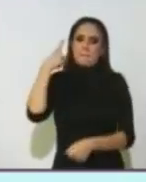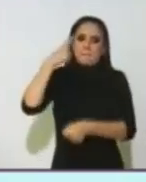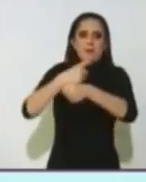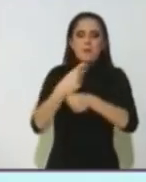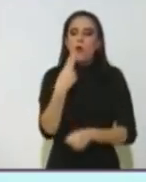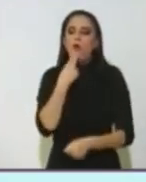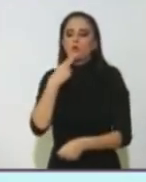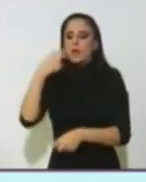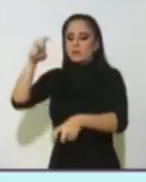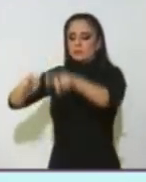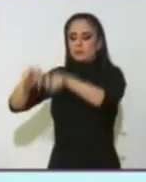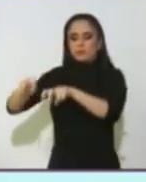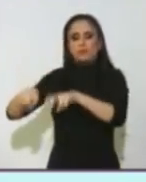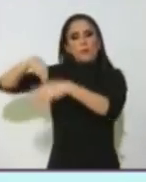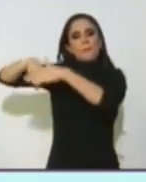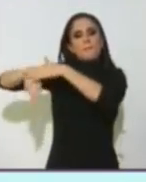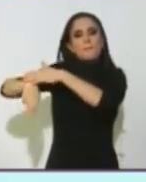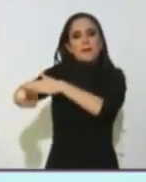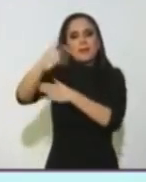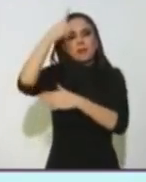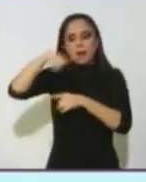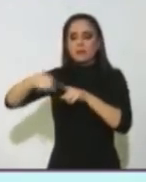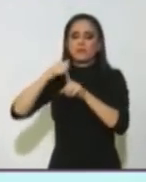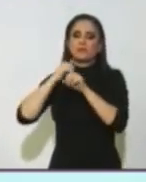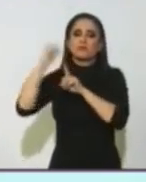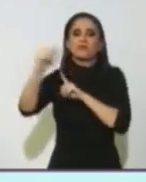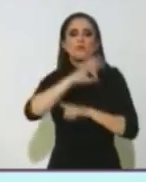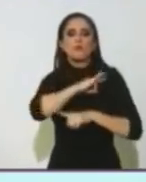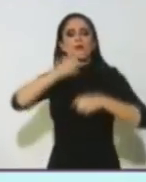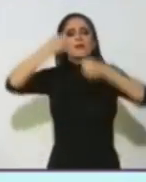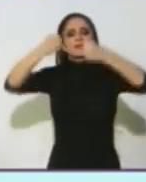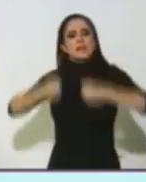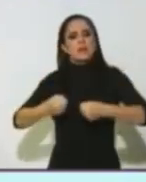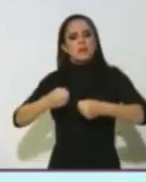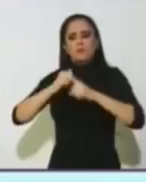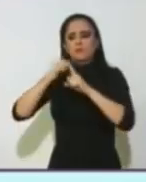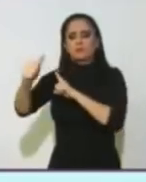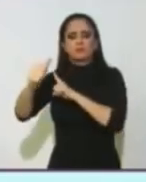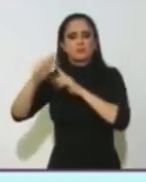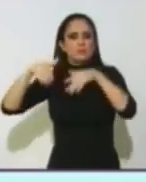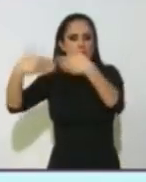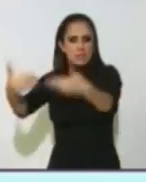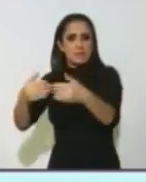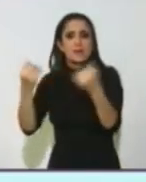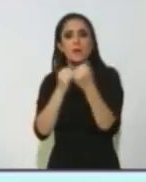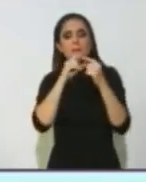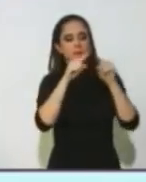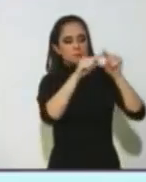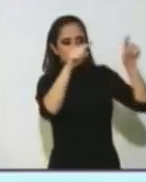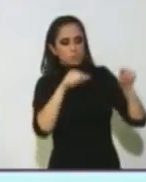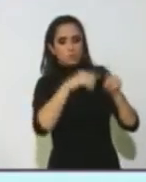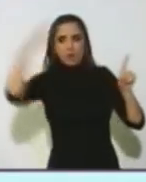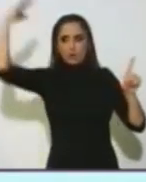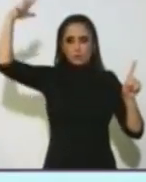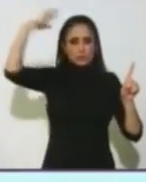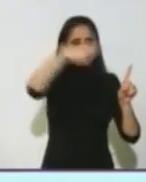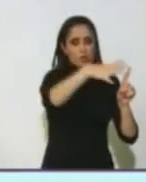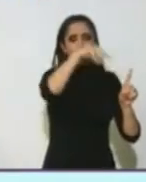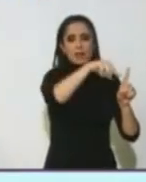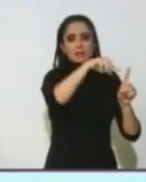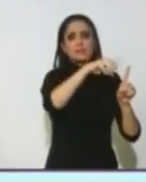sano y seguro a tu destino invertirá en paneles solares para que pagues por la energía